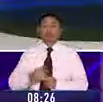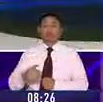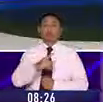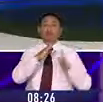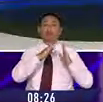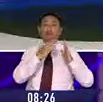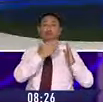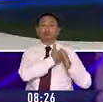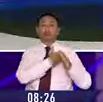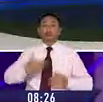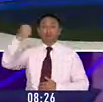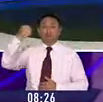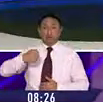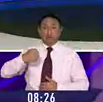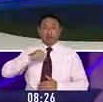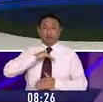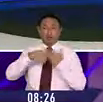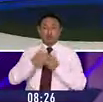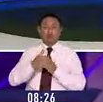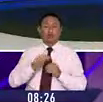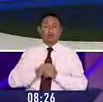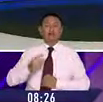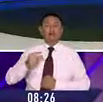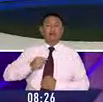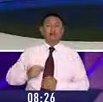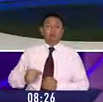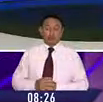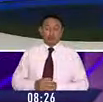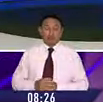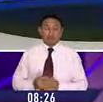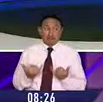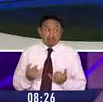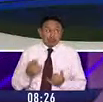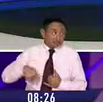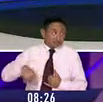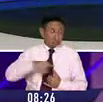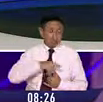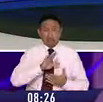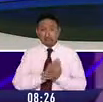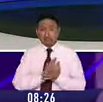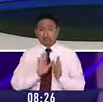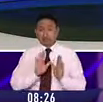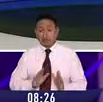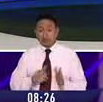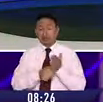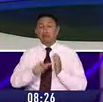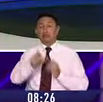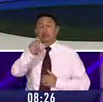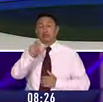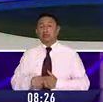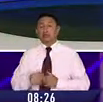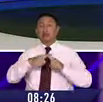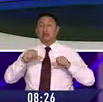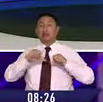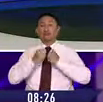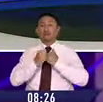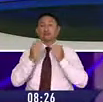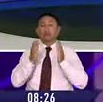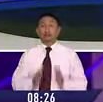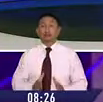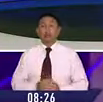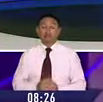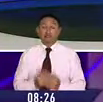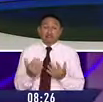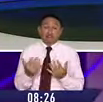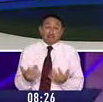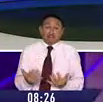llevarles todos los detalles. Al momento, una aparente calma, han llegado algunos ministros, exasambleístas y estamos a la expectativa si